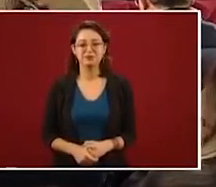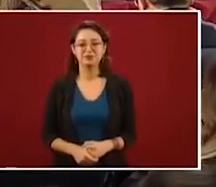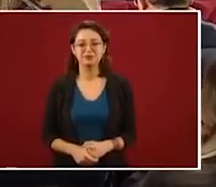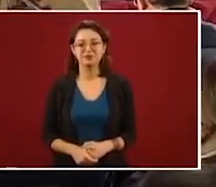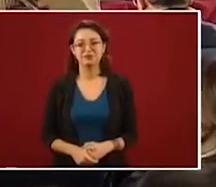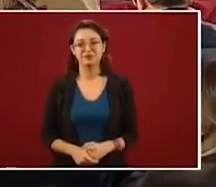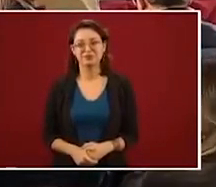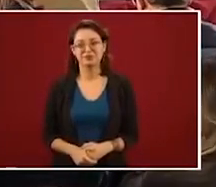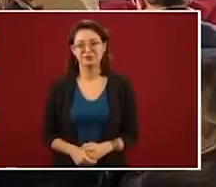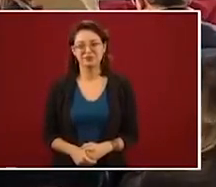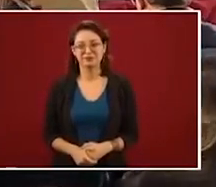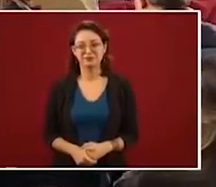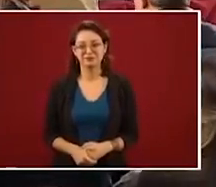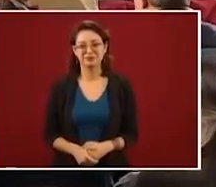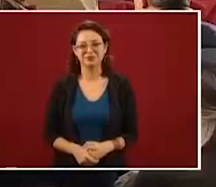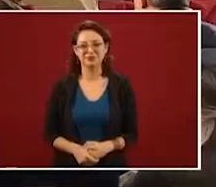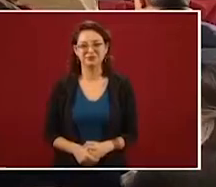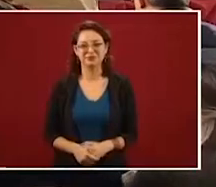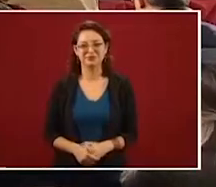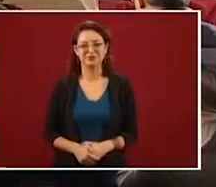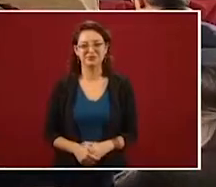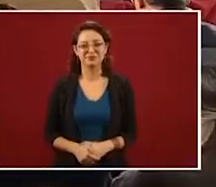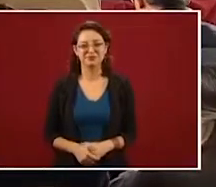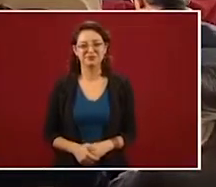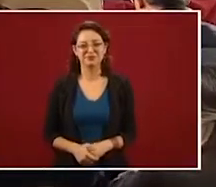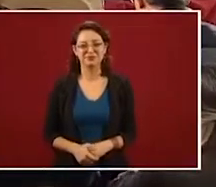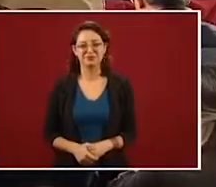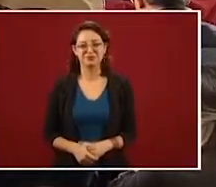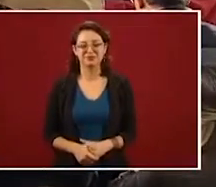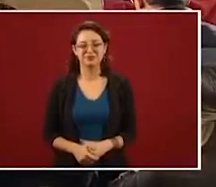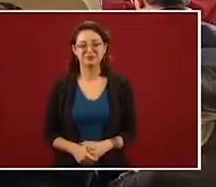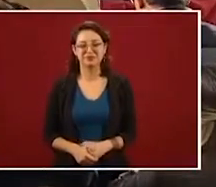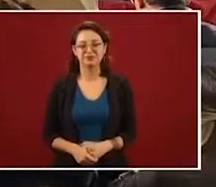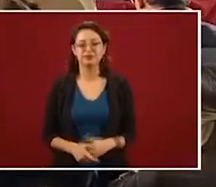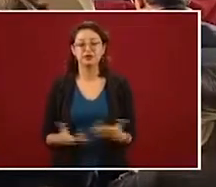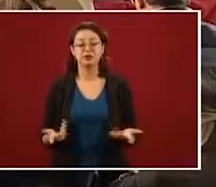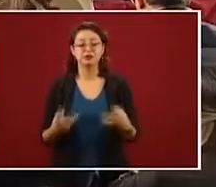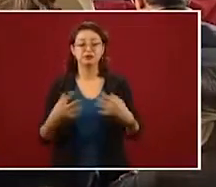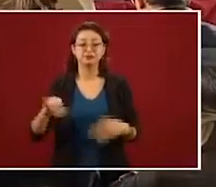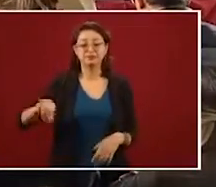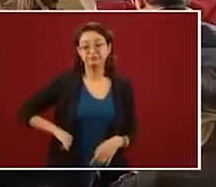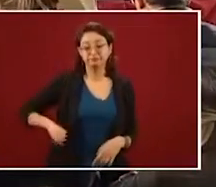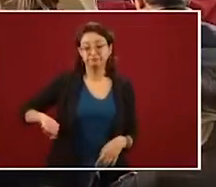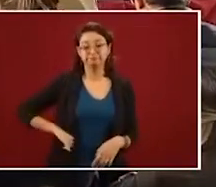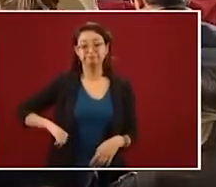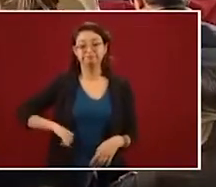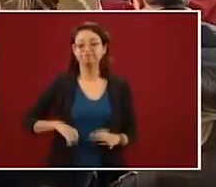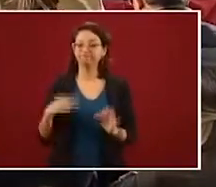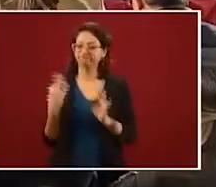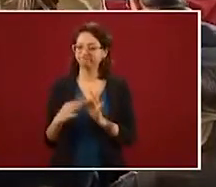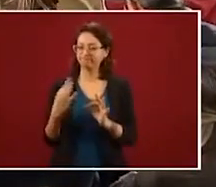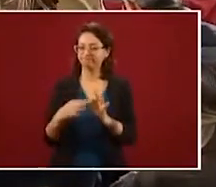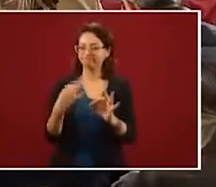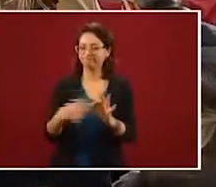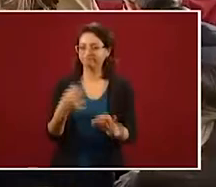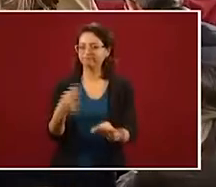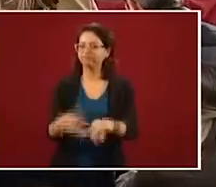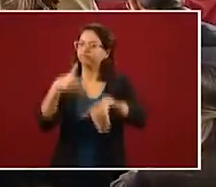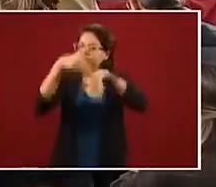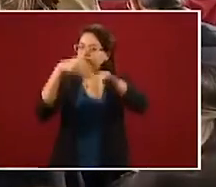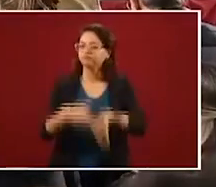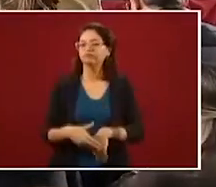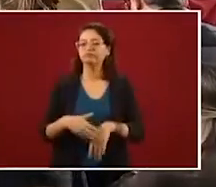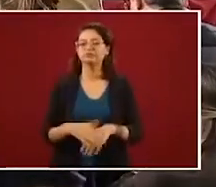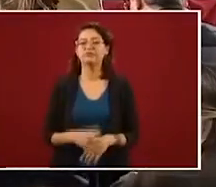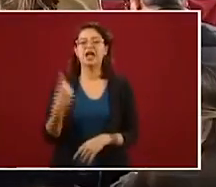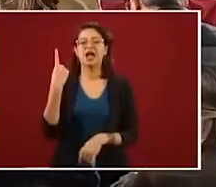micrófono, porque esto es muy interesante, y que no se relaje la disciplina, que no vaya a ser que,